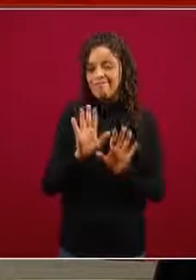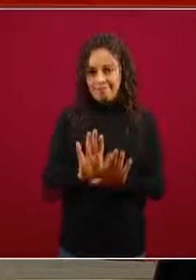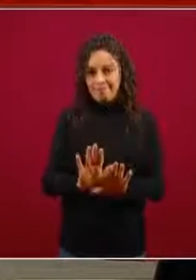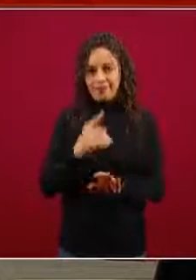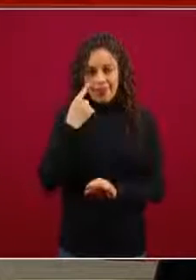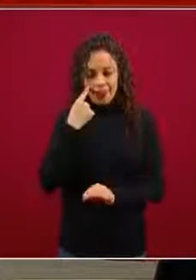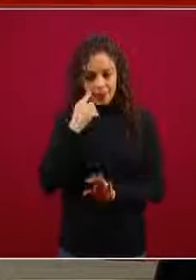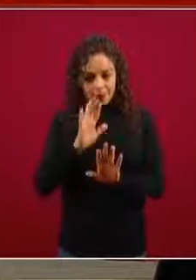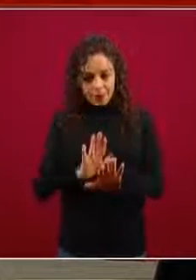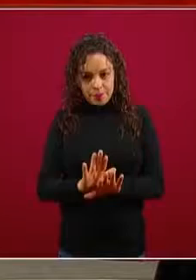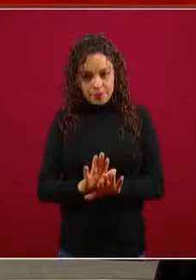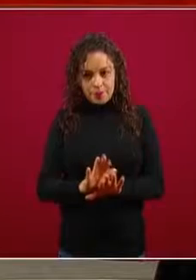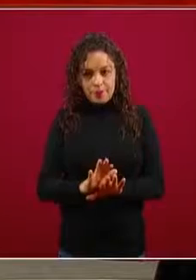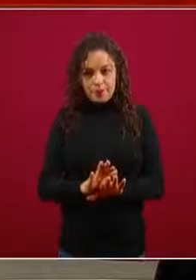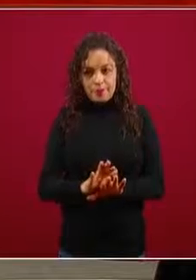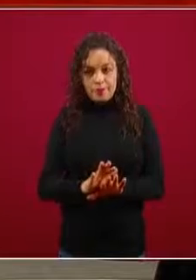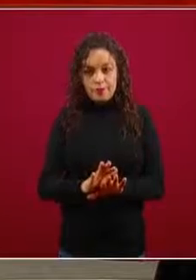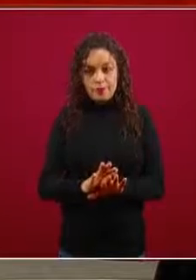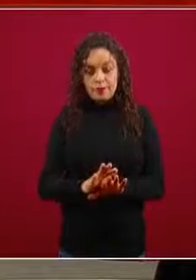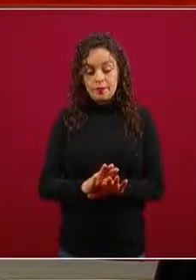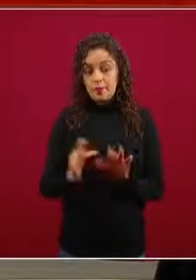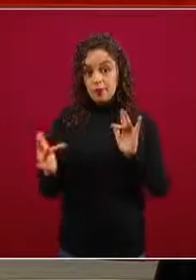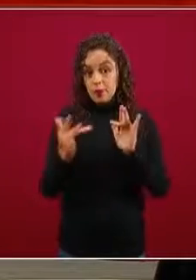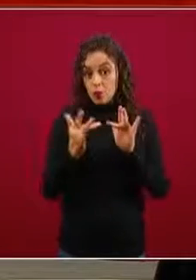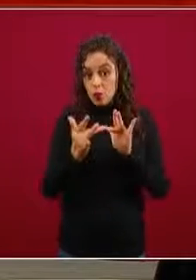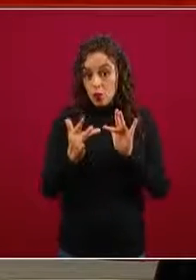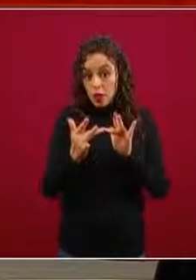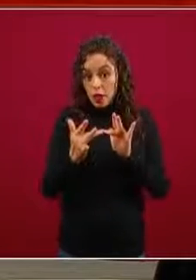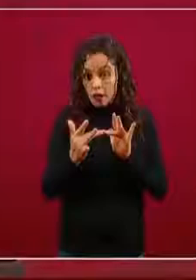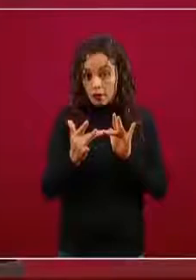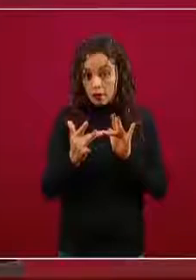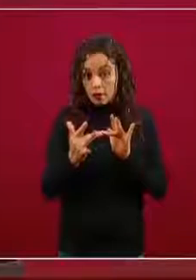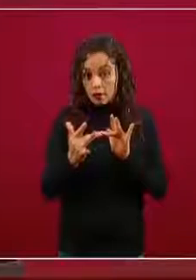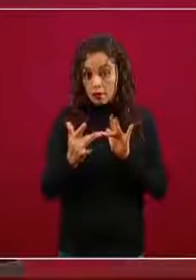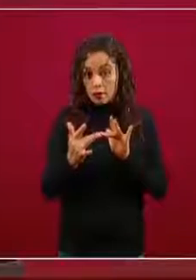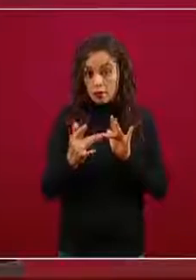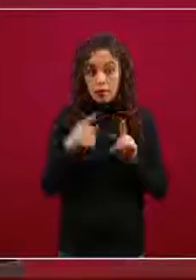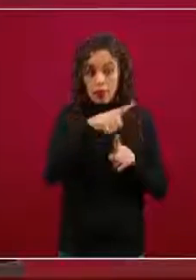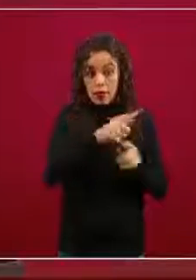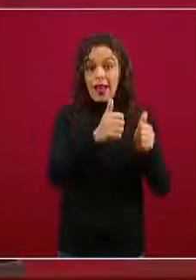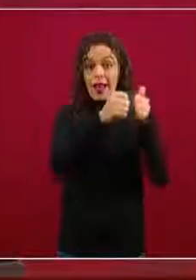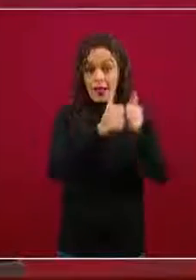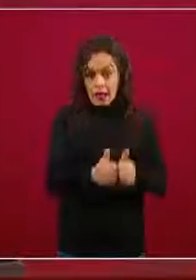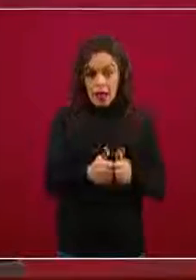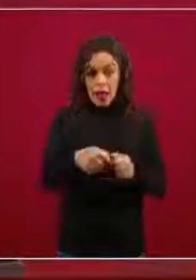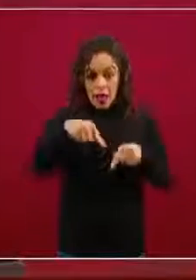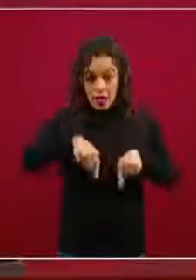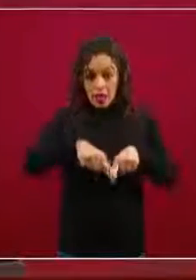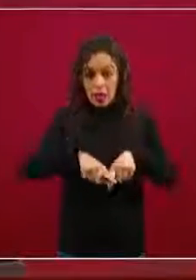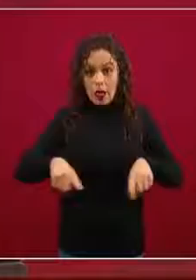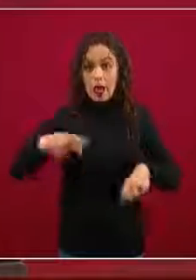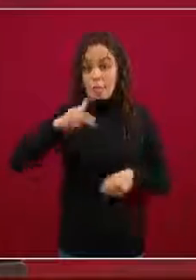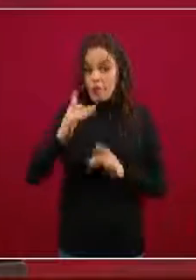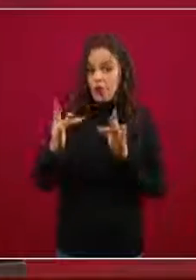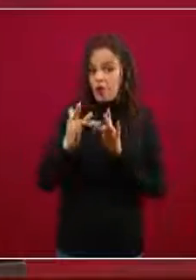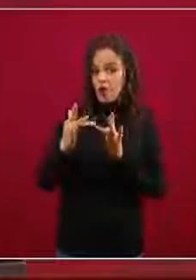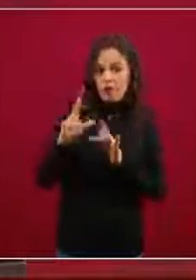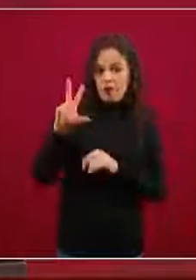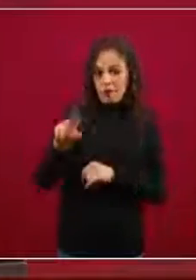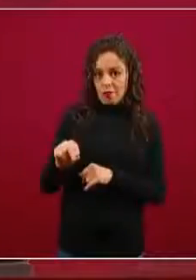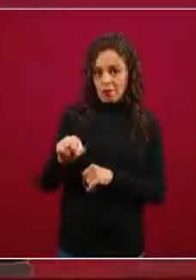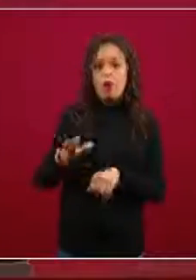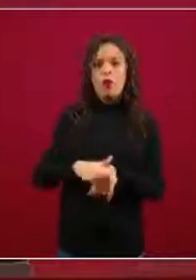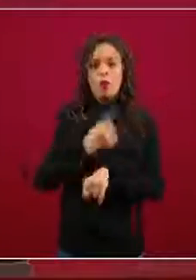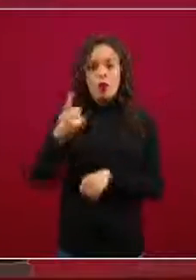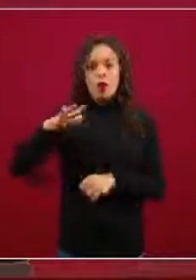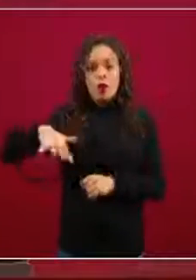contactos, no somos contactos. Es decir, aunque estuvimos aquí, no somos contactos. ¿Por qué razón? Porque el contacto se define, como hemos dicho,